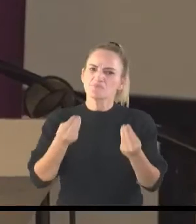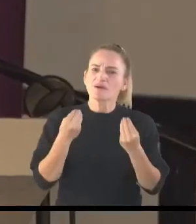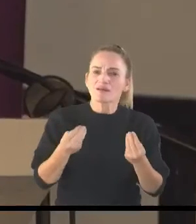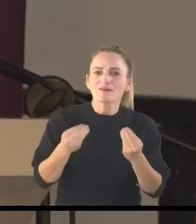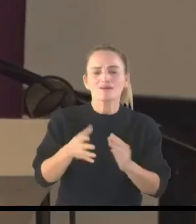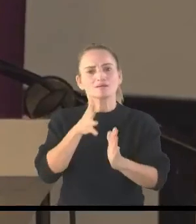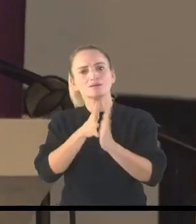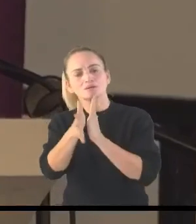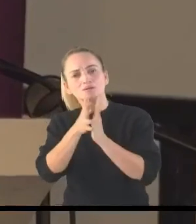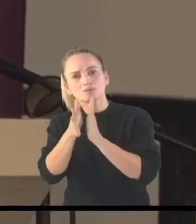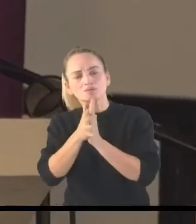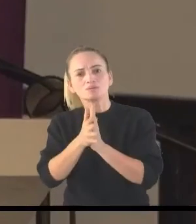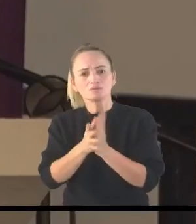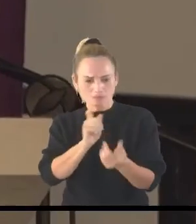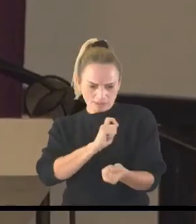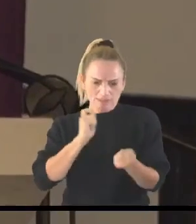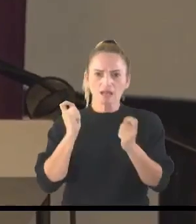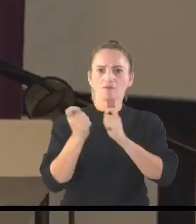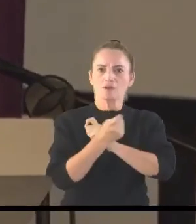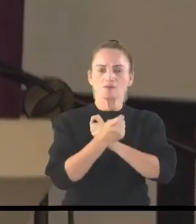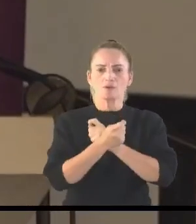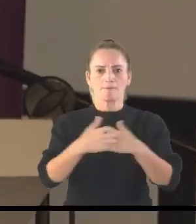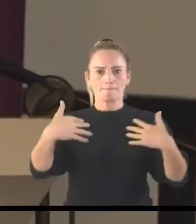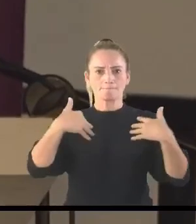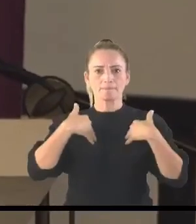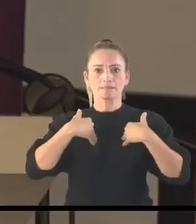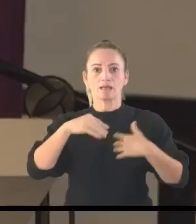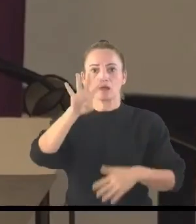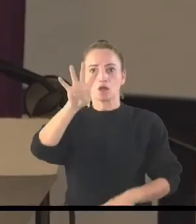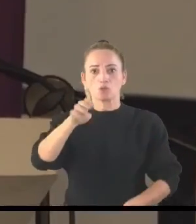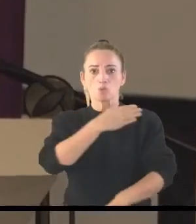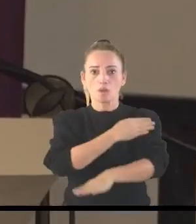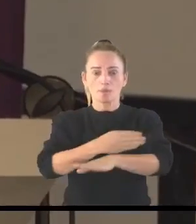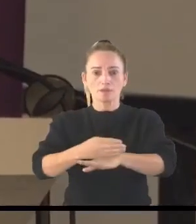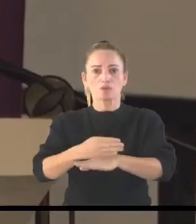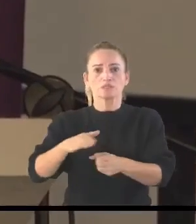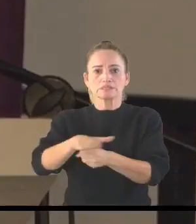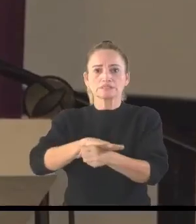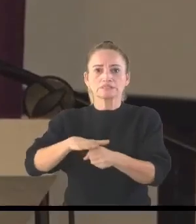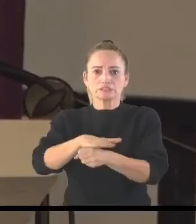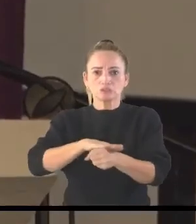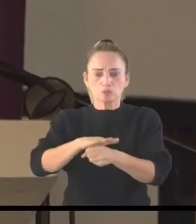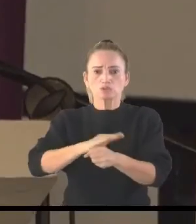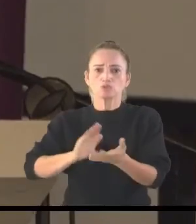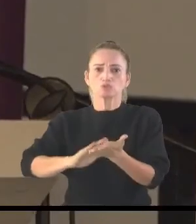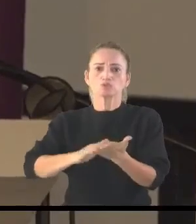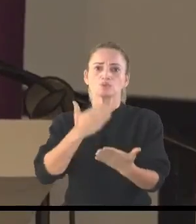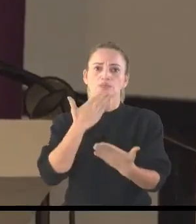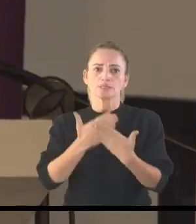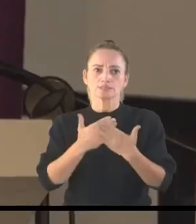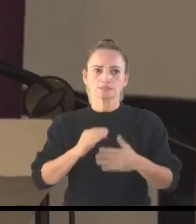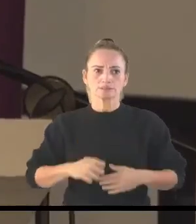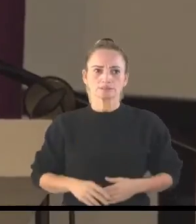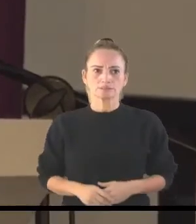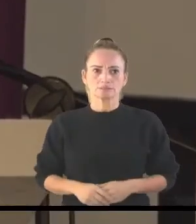como Gobierno del Cambio, por las víctimas, 9 millones de historias para no repetir. Muchísimas gracias.